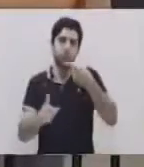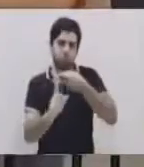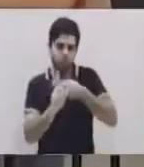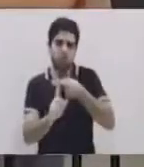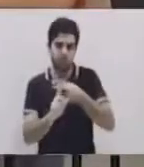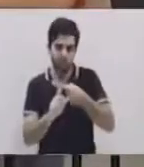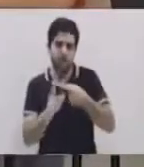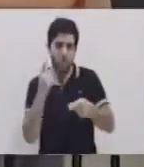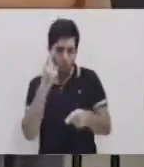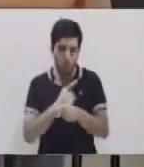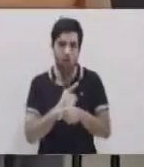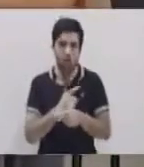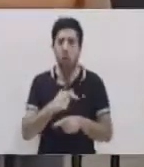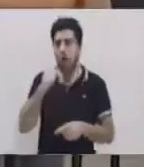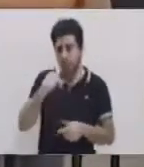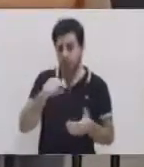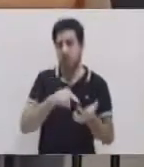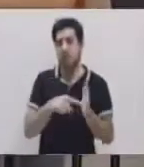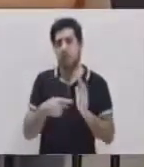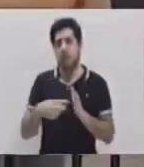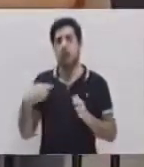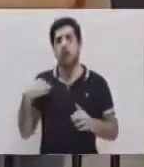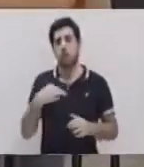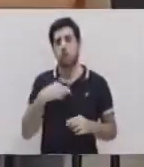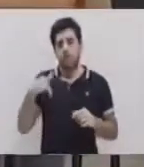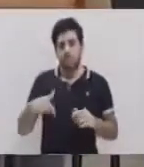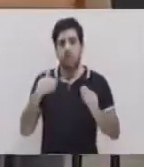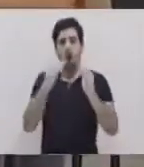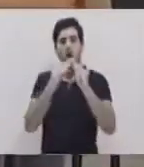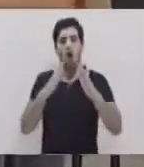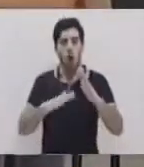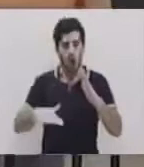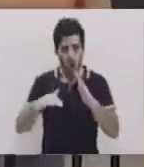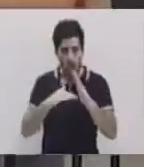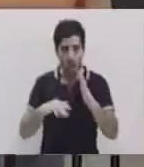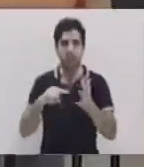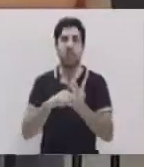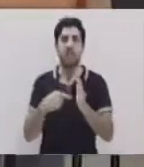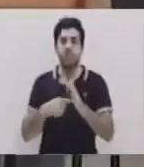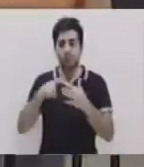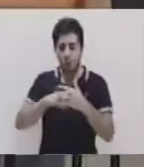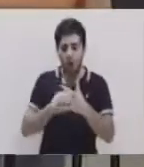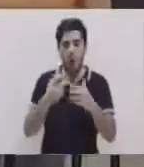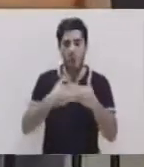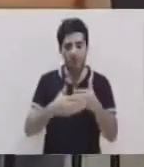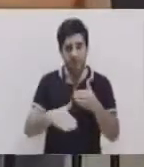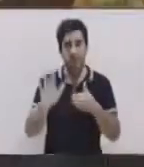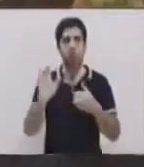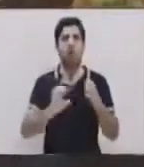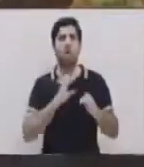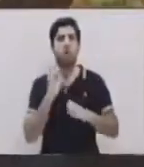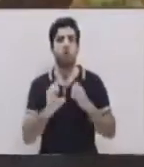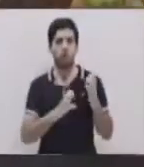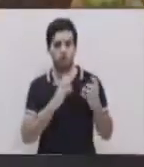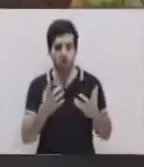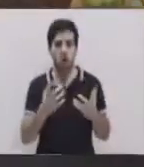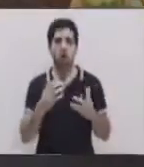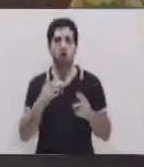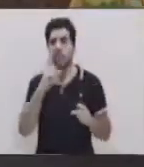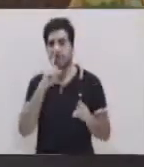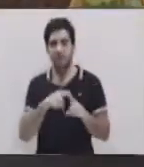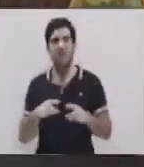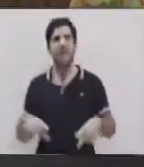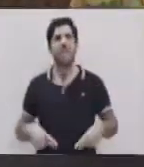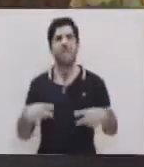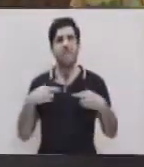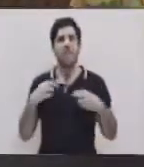lo que nos determina. El hogar es el principio de las emociones, de una vida